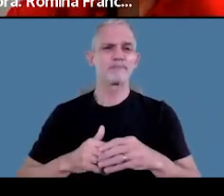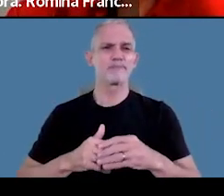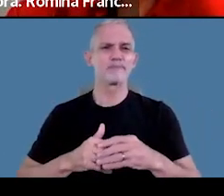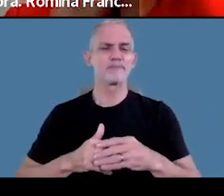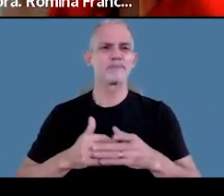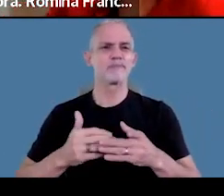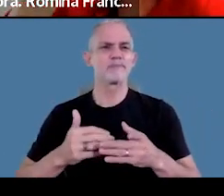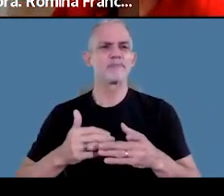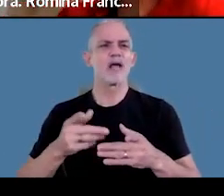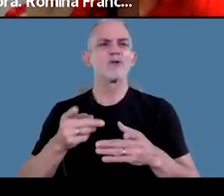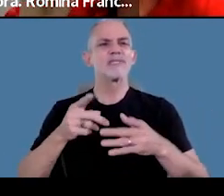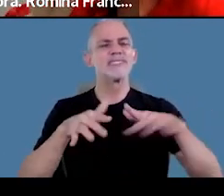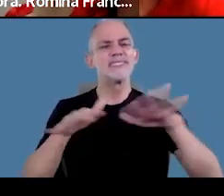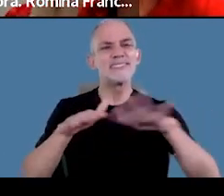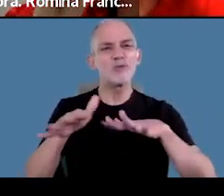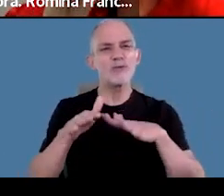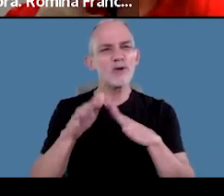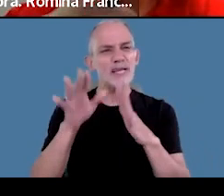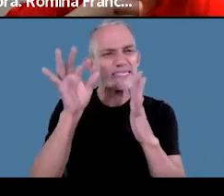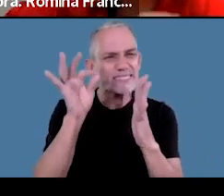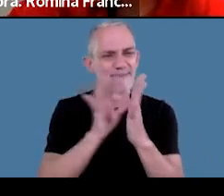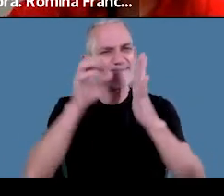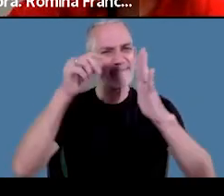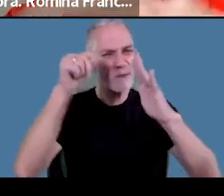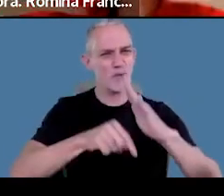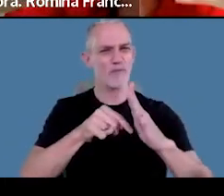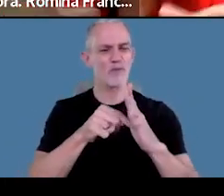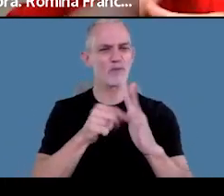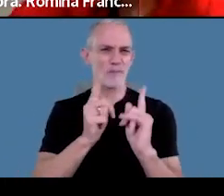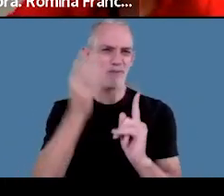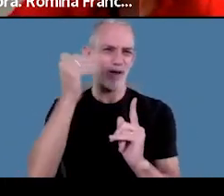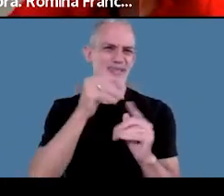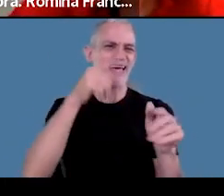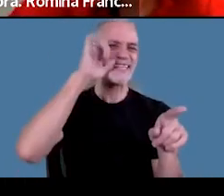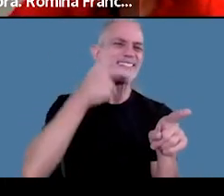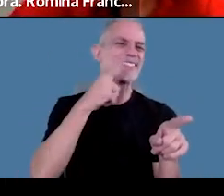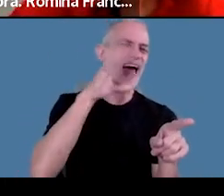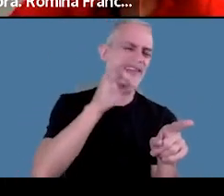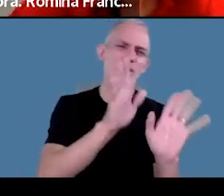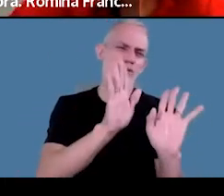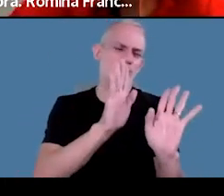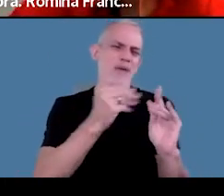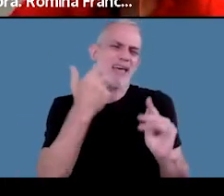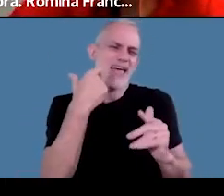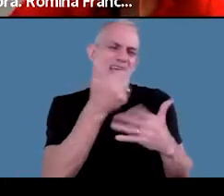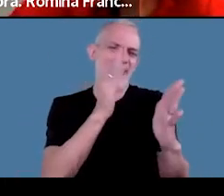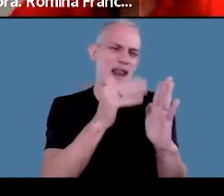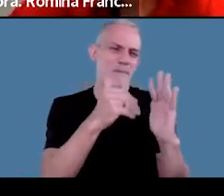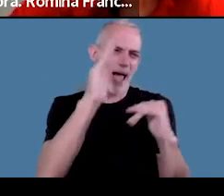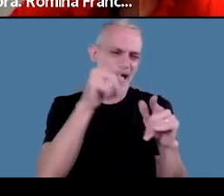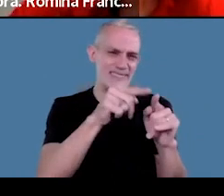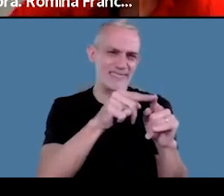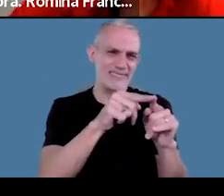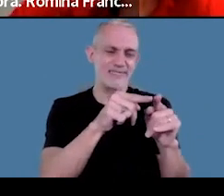son situaciones más puntillosas, más puntuales que lo que vimos en el estático. En el estático son como, es como